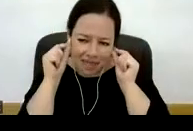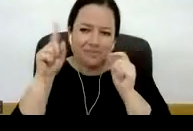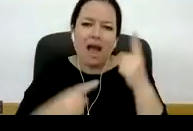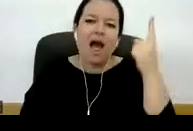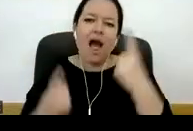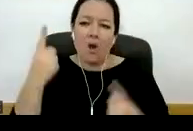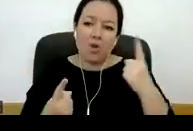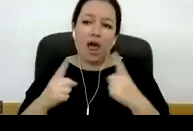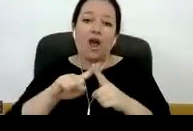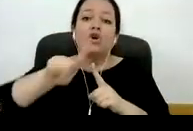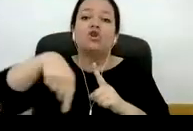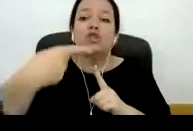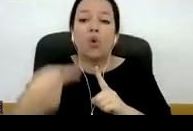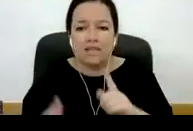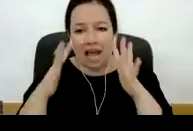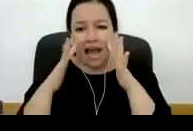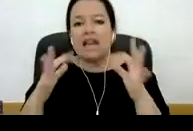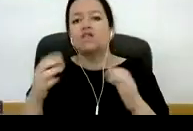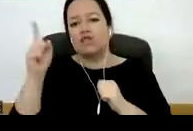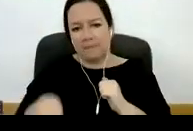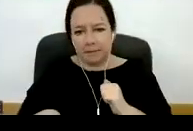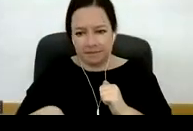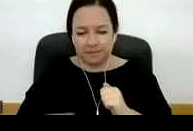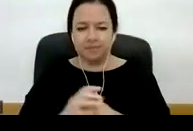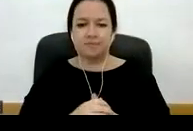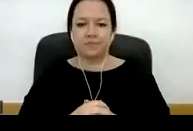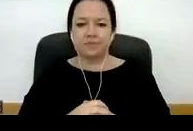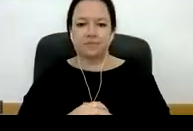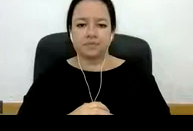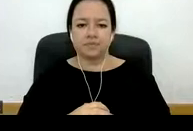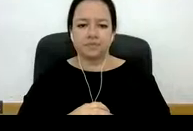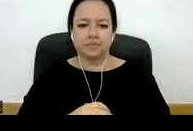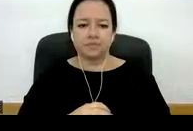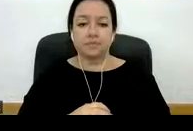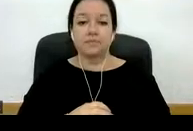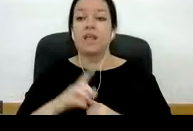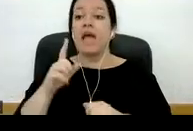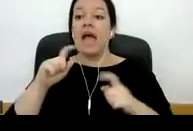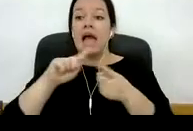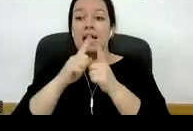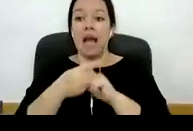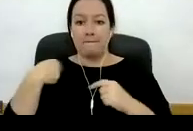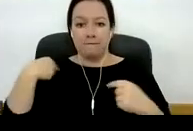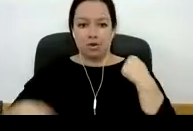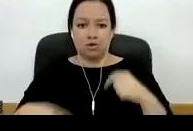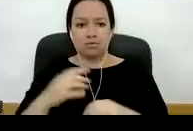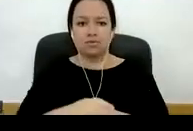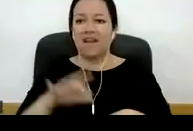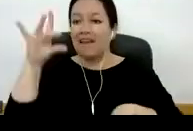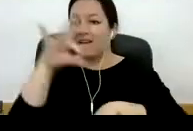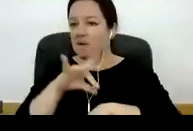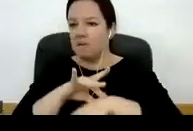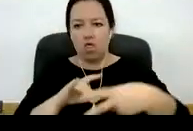alguna situación de riesgo en la cocina. A nivel de cambios metabólicos, hay dos enfermedades que